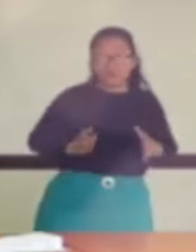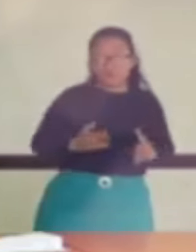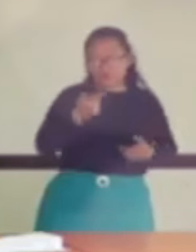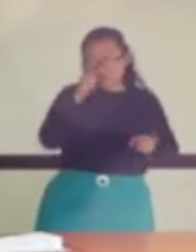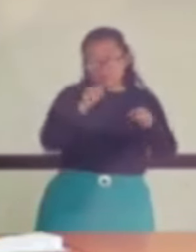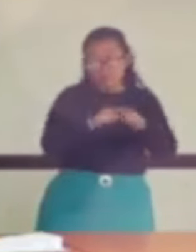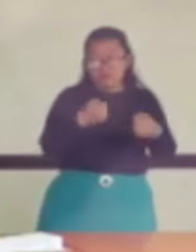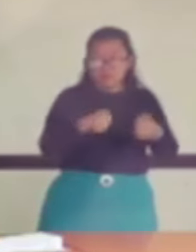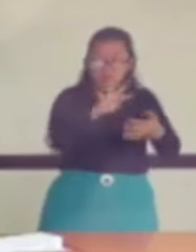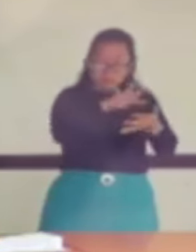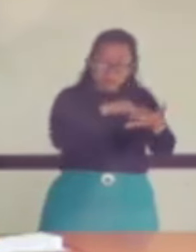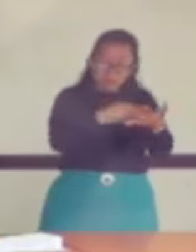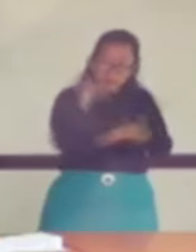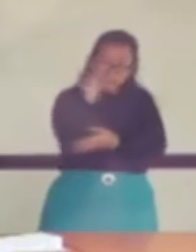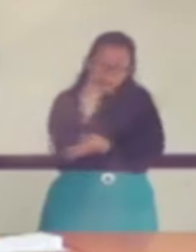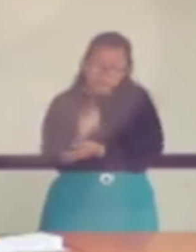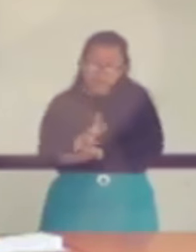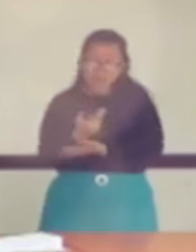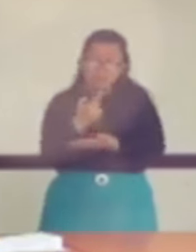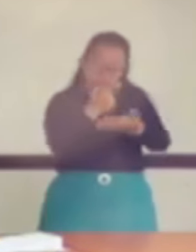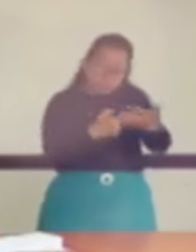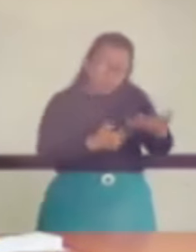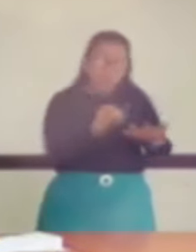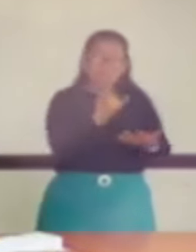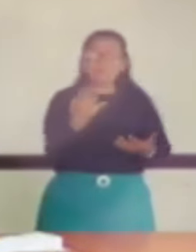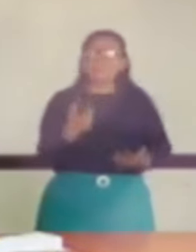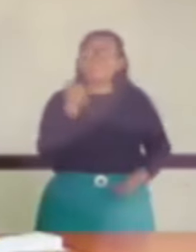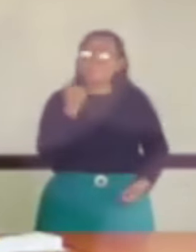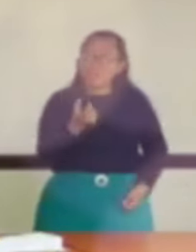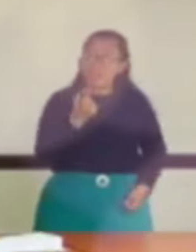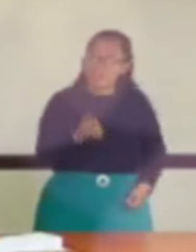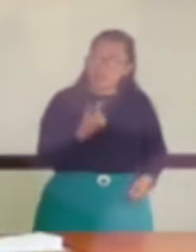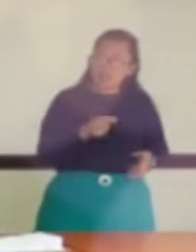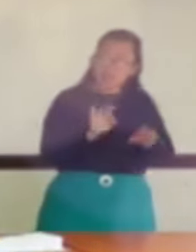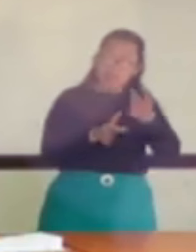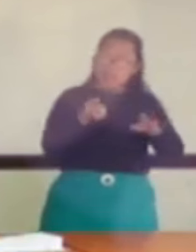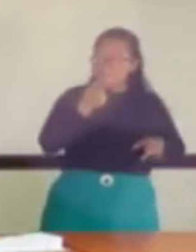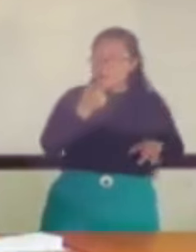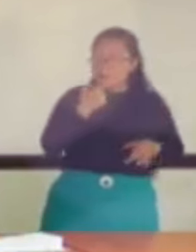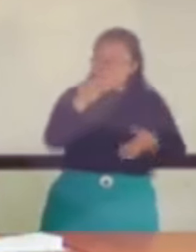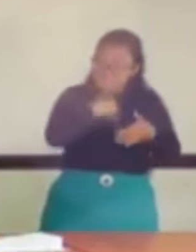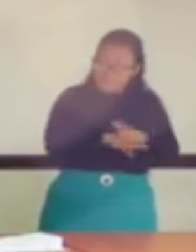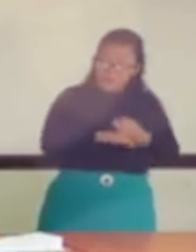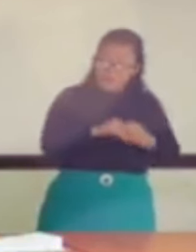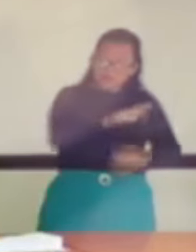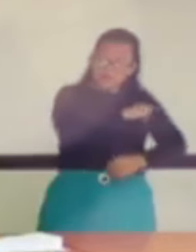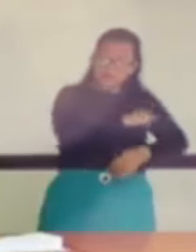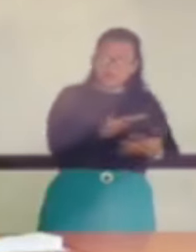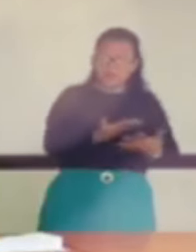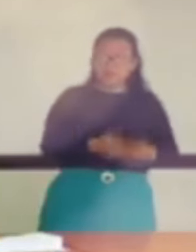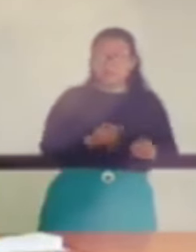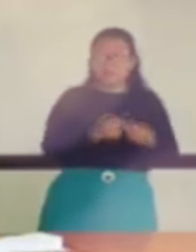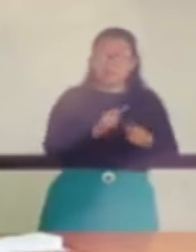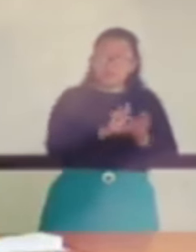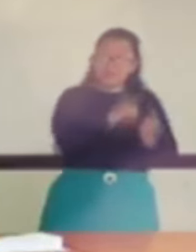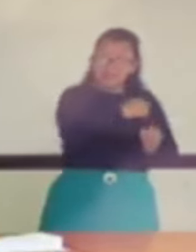hace una auditoría. La auditoría establece el faltante que de medicamentos, que es una auditoría, la auditoría interna, y a partir de ahí, luego